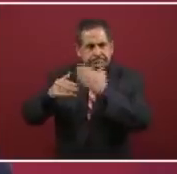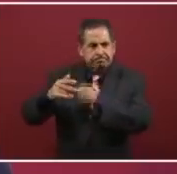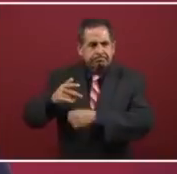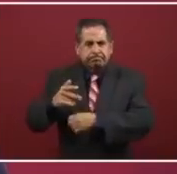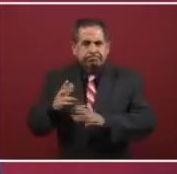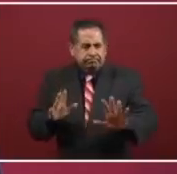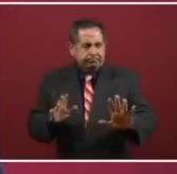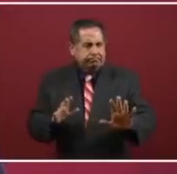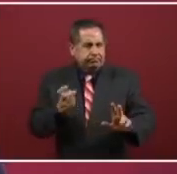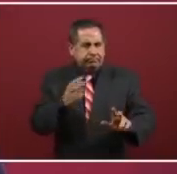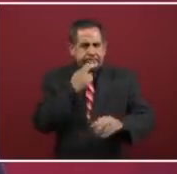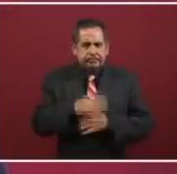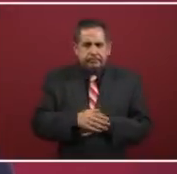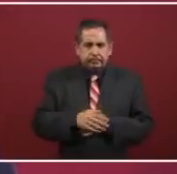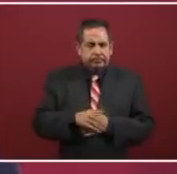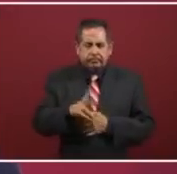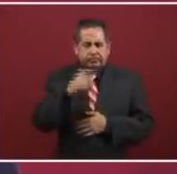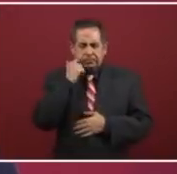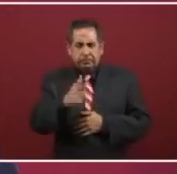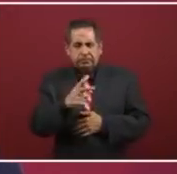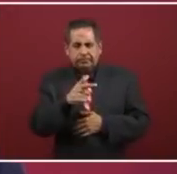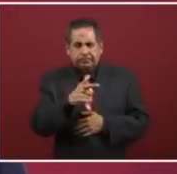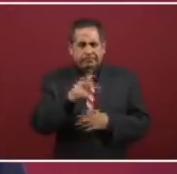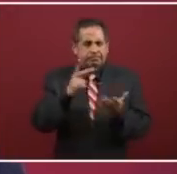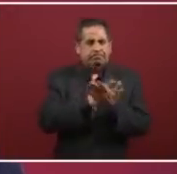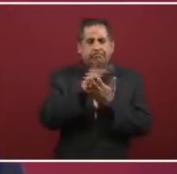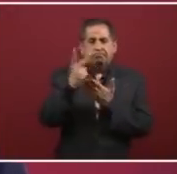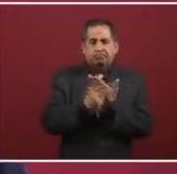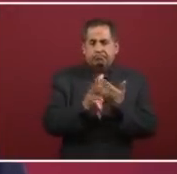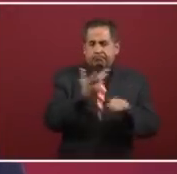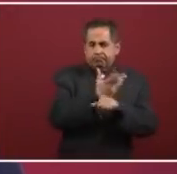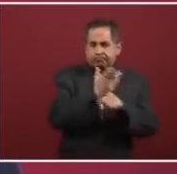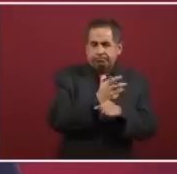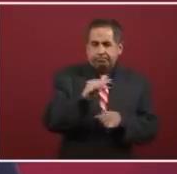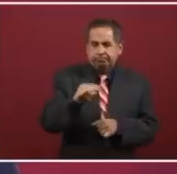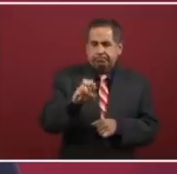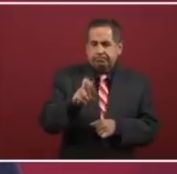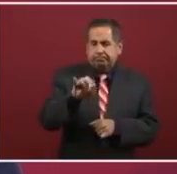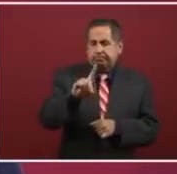No queremos la llamada Iniciativa Mérida.